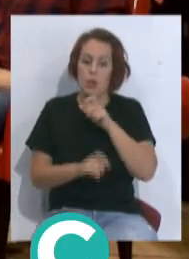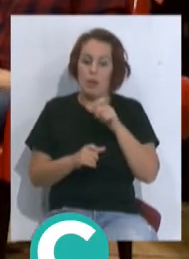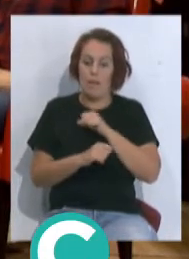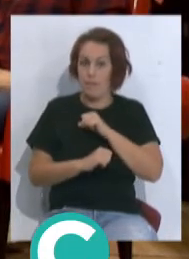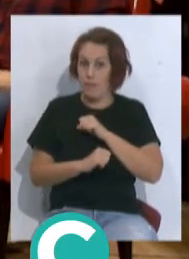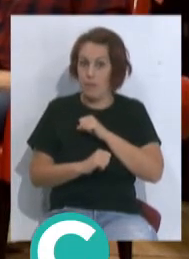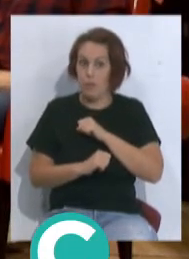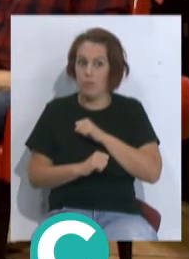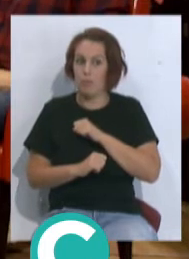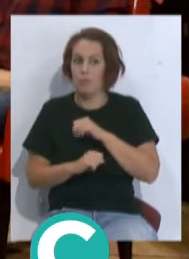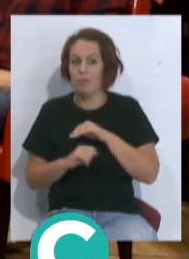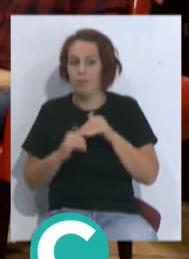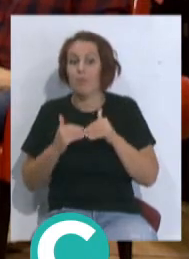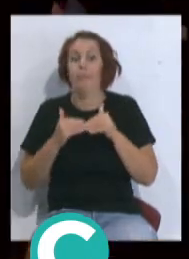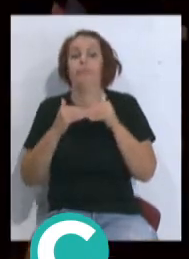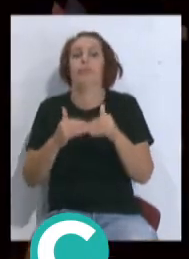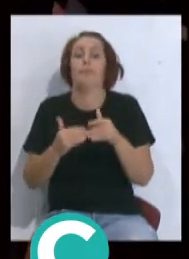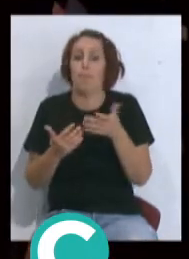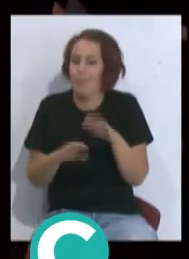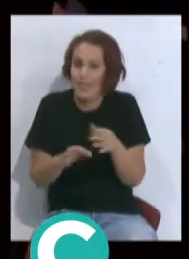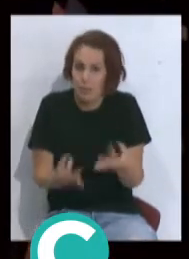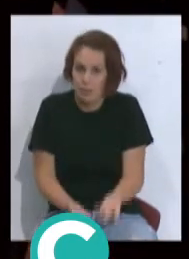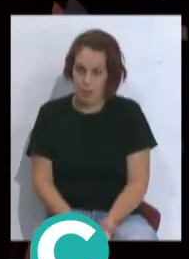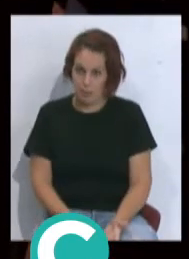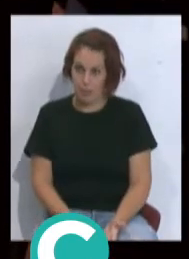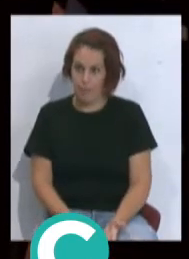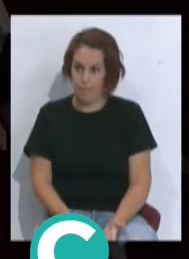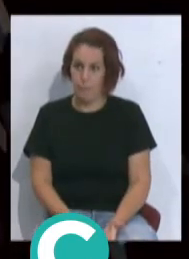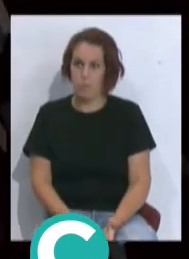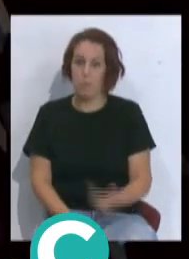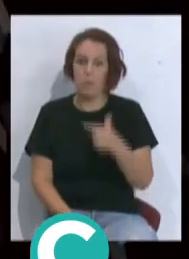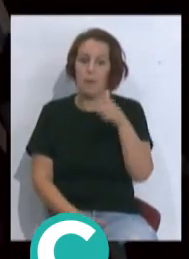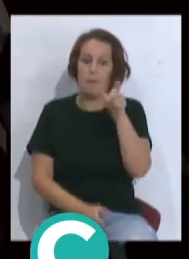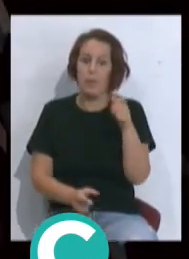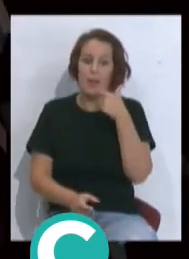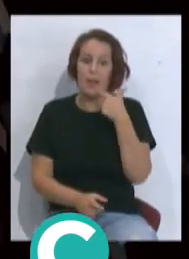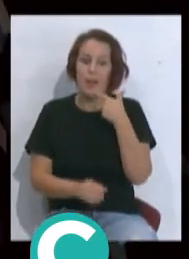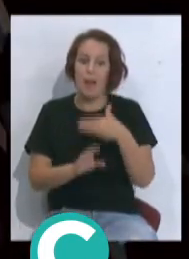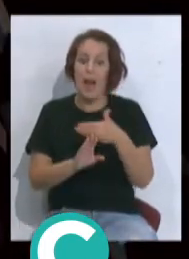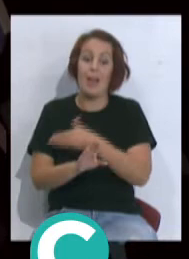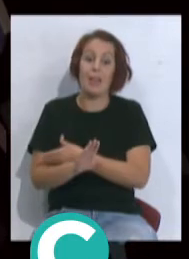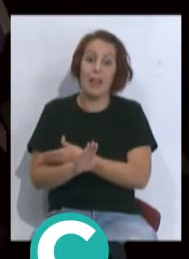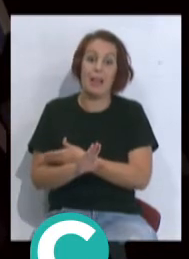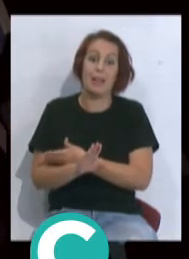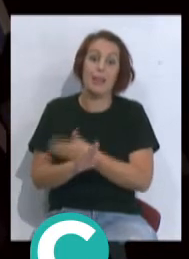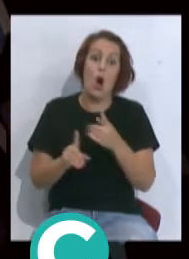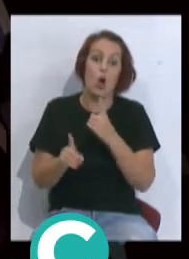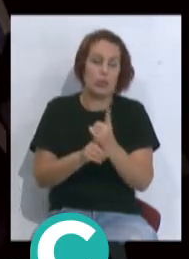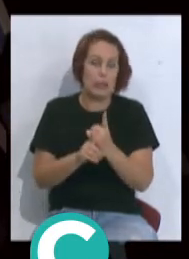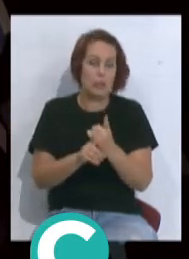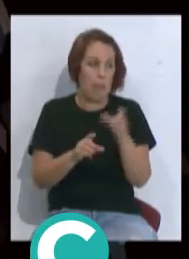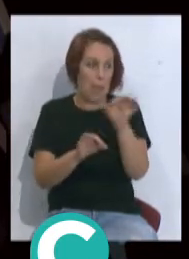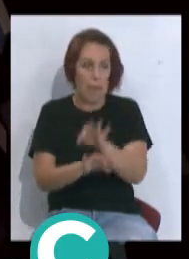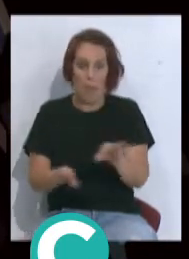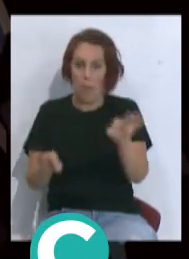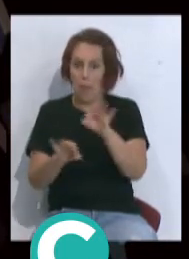que para que pospones la mano, ¿no? Como que. Es que no hay nadie que diga que no lo adelanten. No hay nadie en Cádiz que